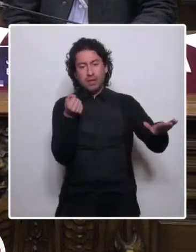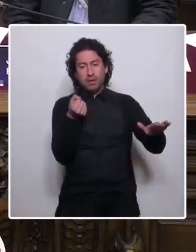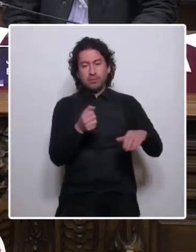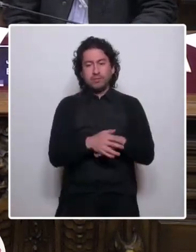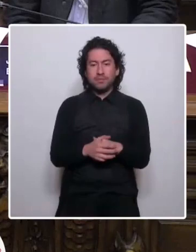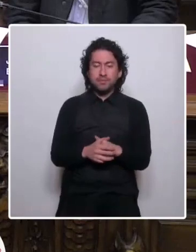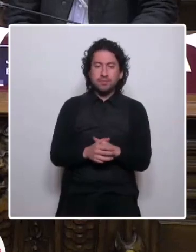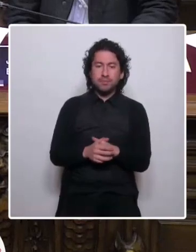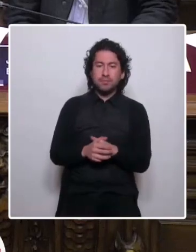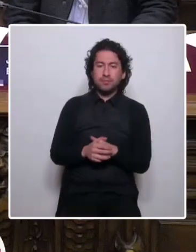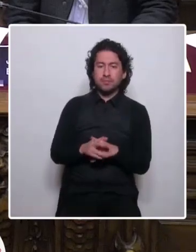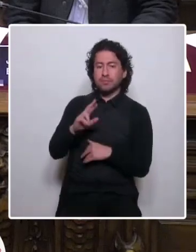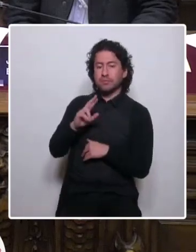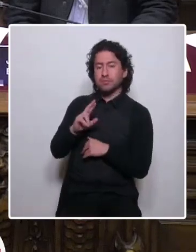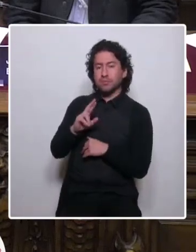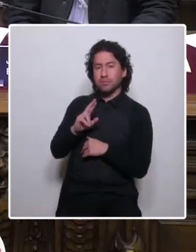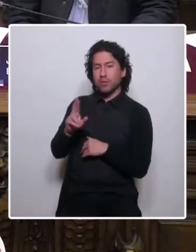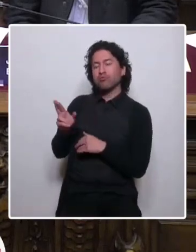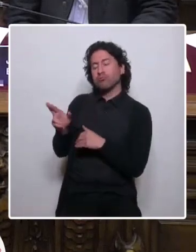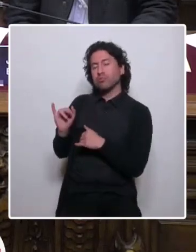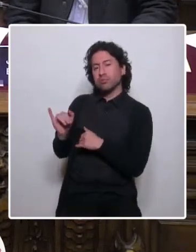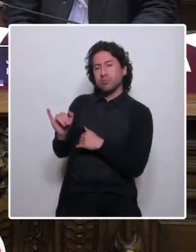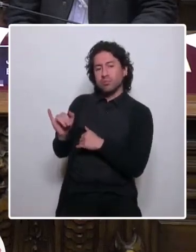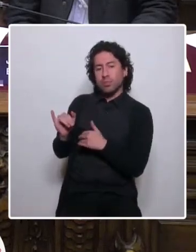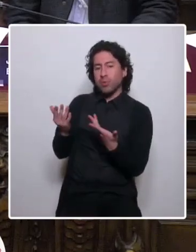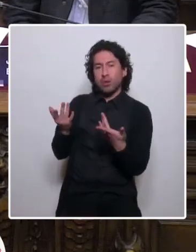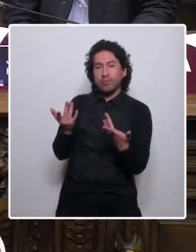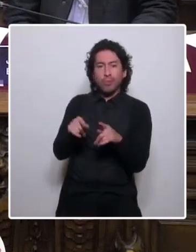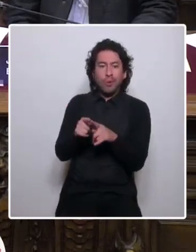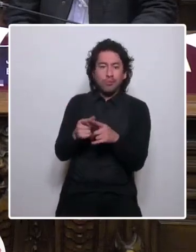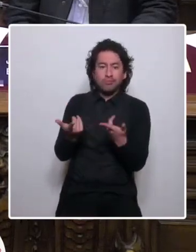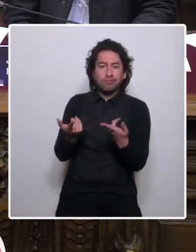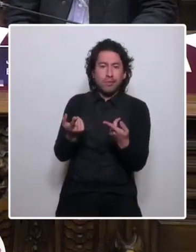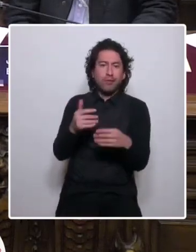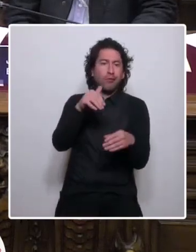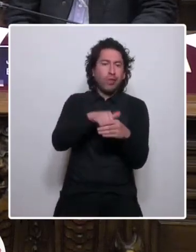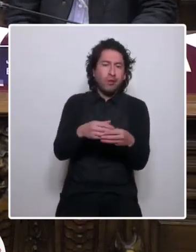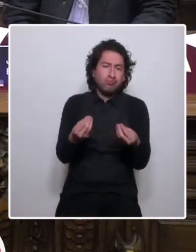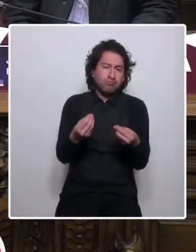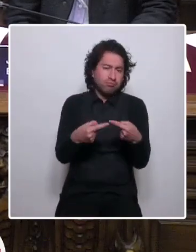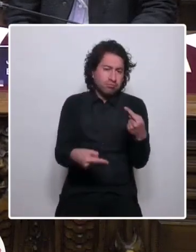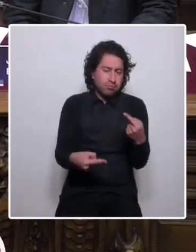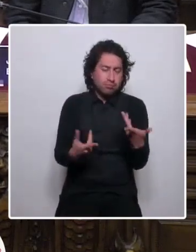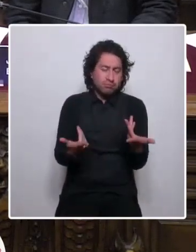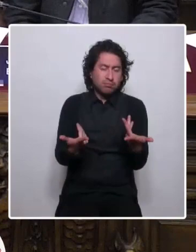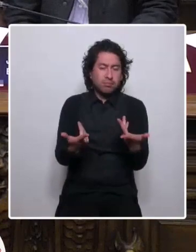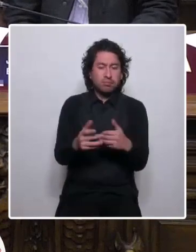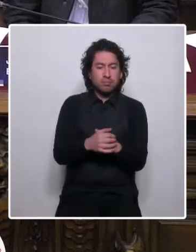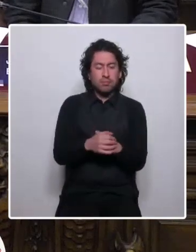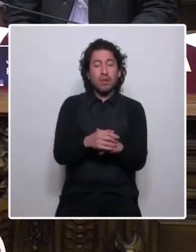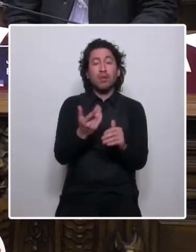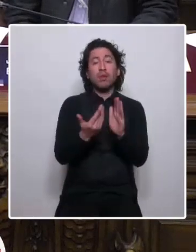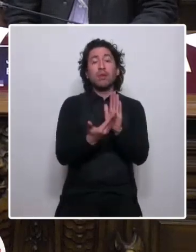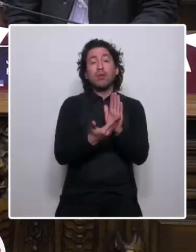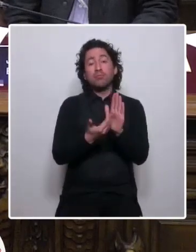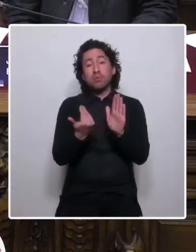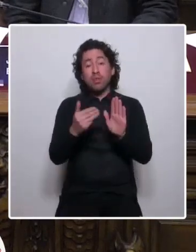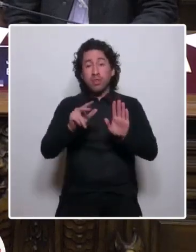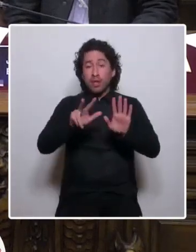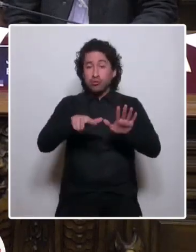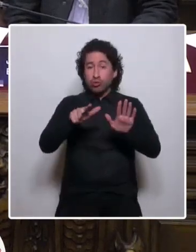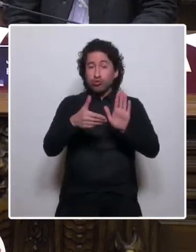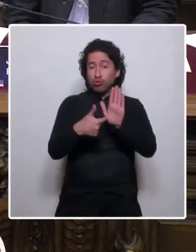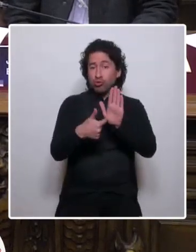secretaría. Muchísimas gracias. Entonces carece de sentido votarla. Y pasamos a votar en la página 18